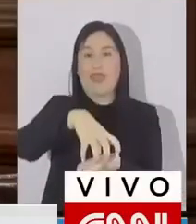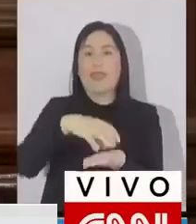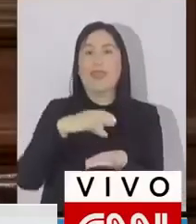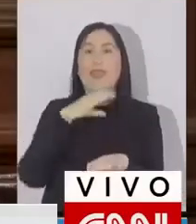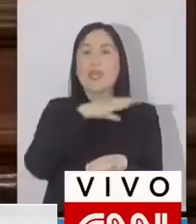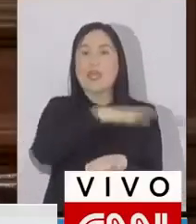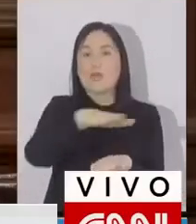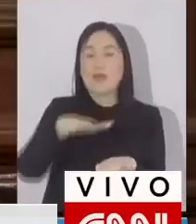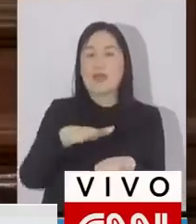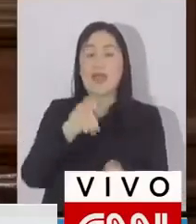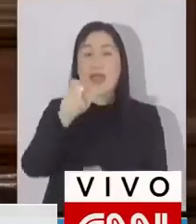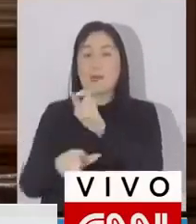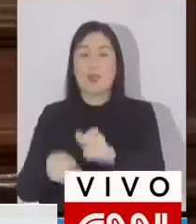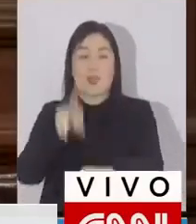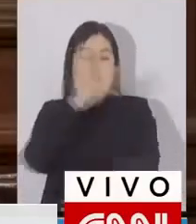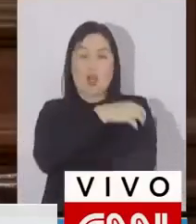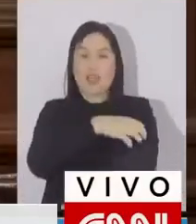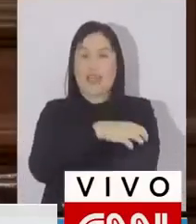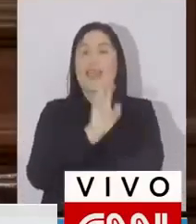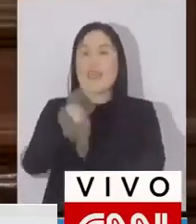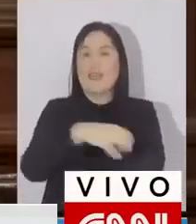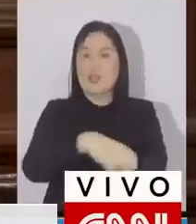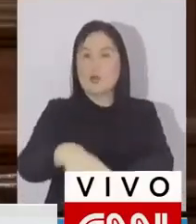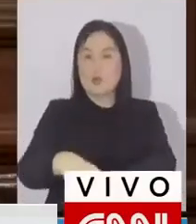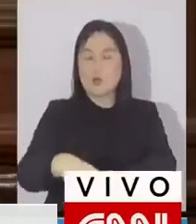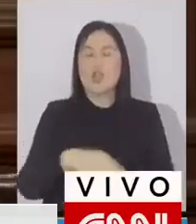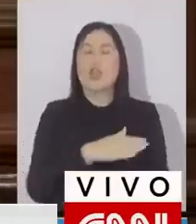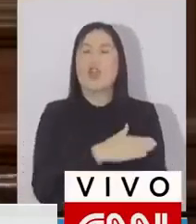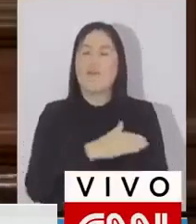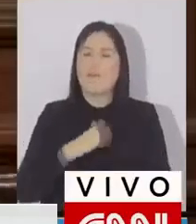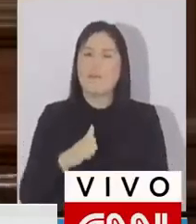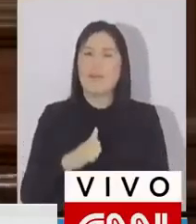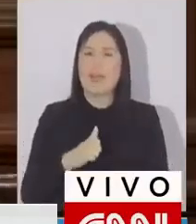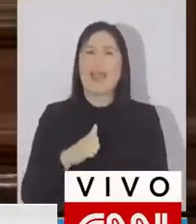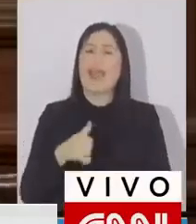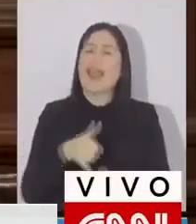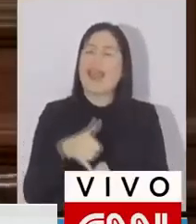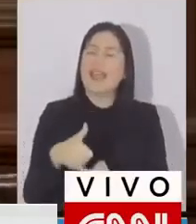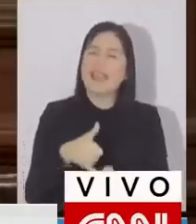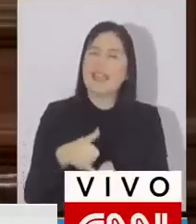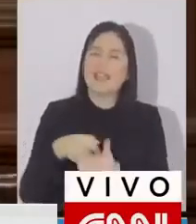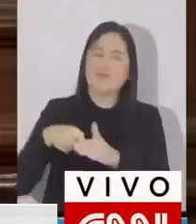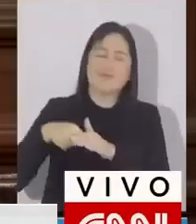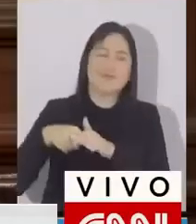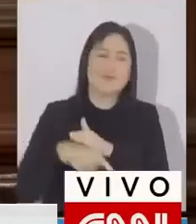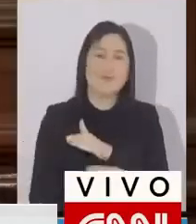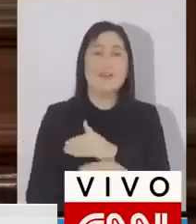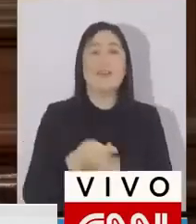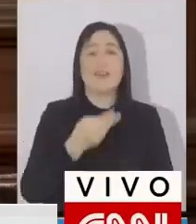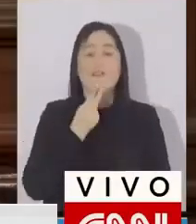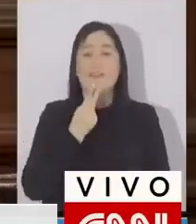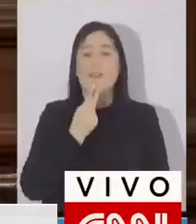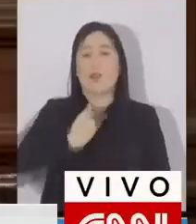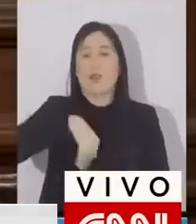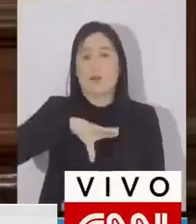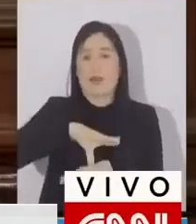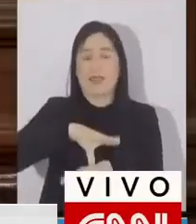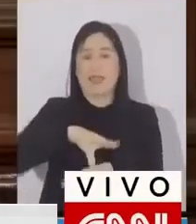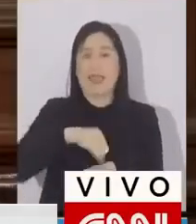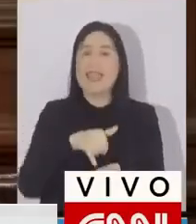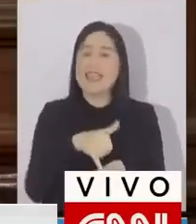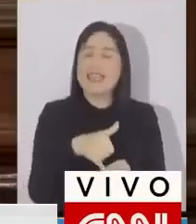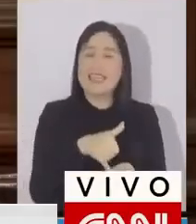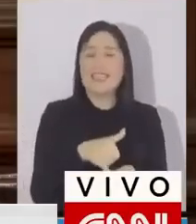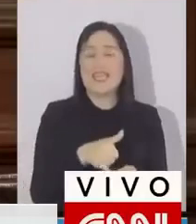doy fe de la crisis profunda que vive nuestro país una crisis económica política pero por sobre todo